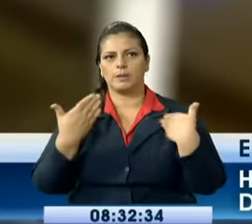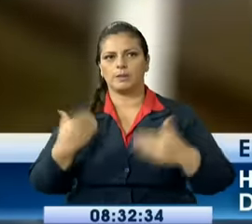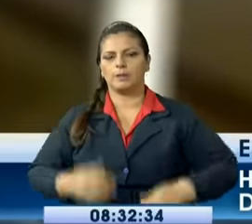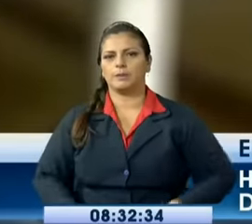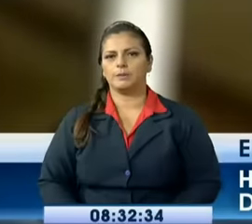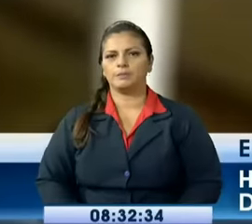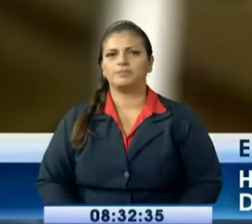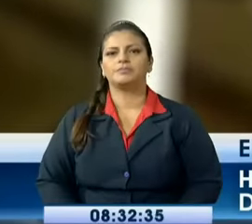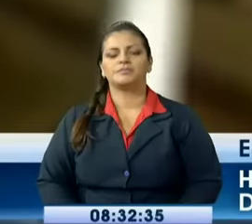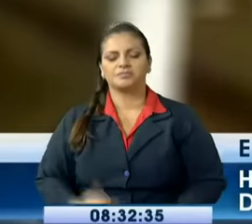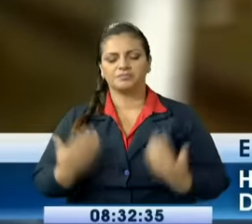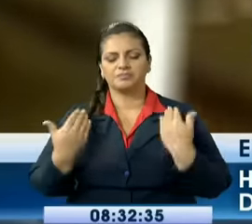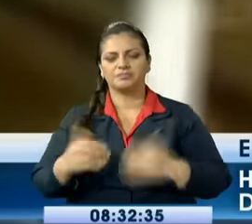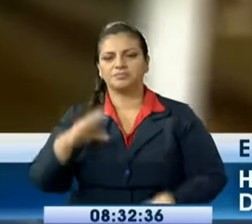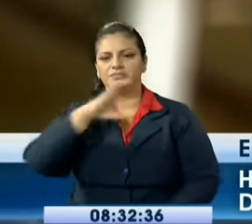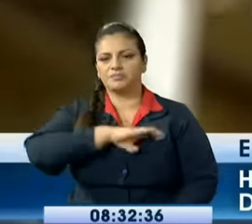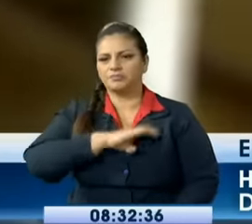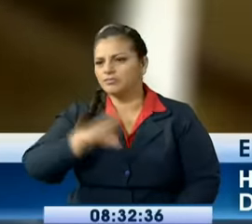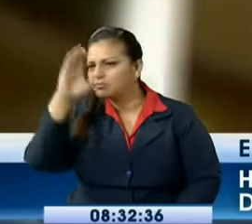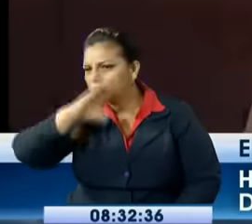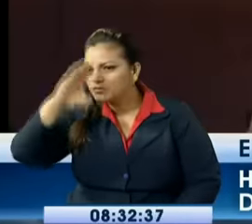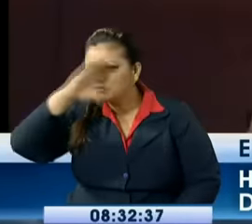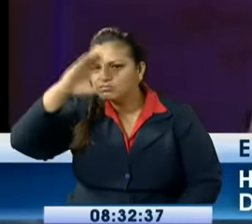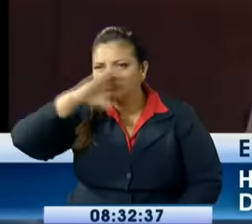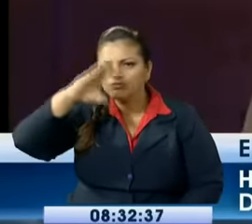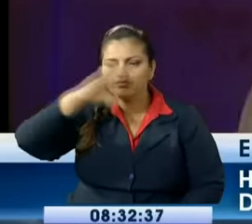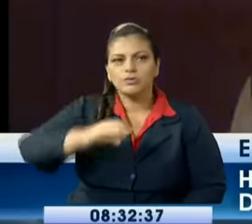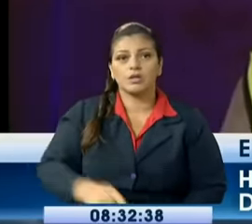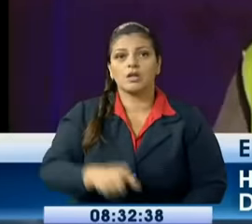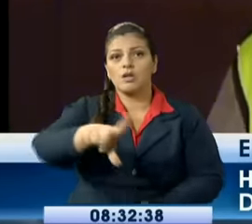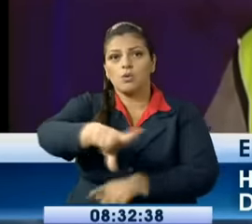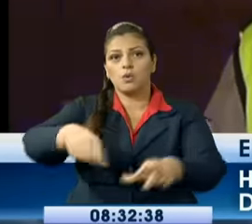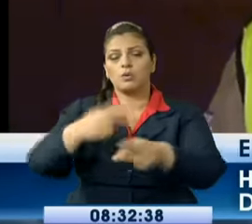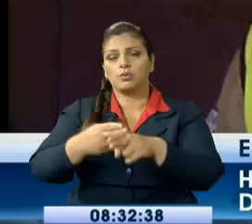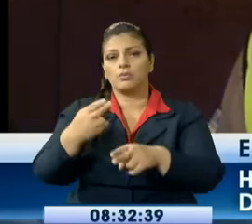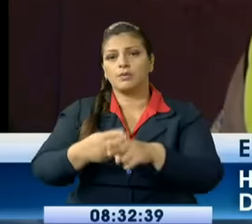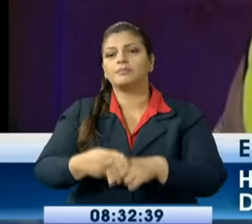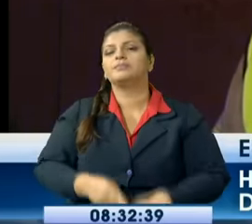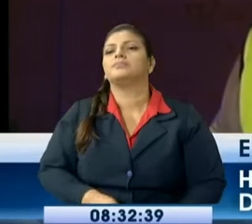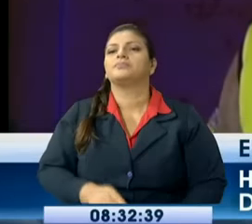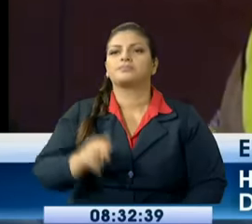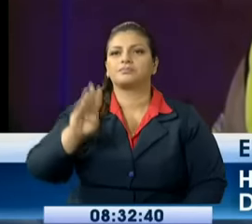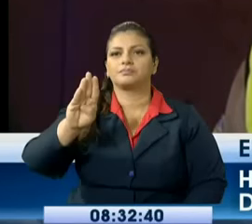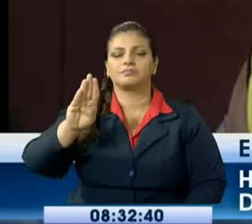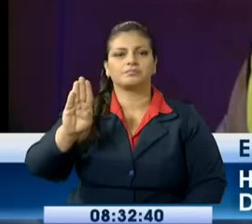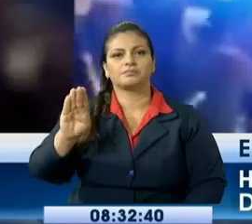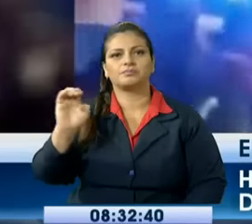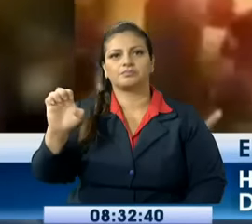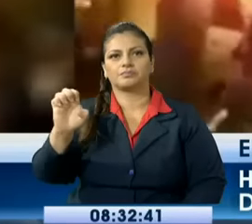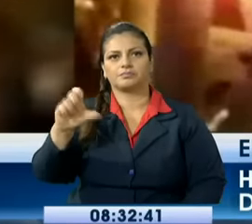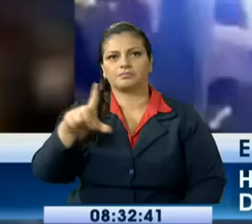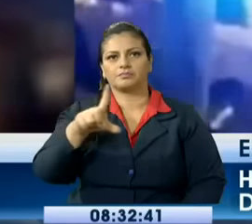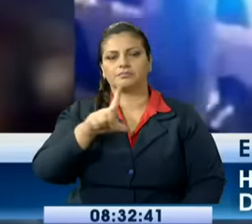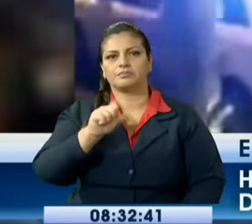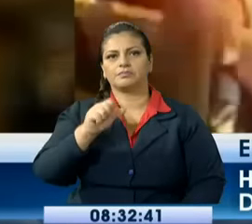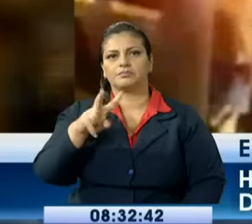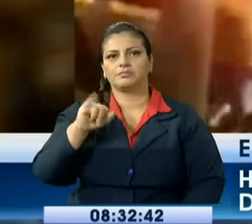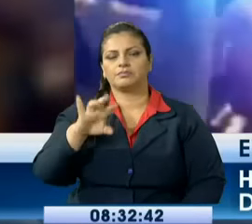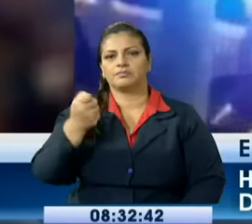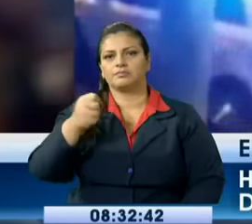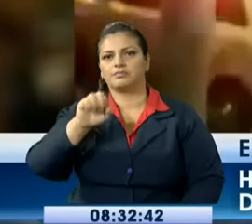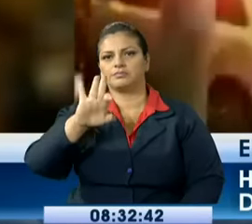dos de ellos en la Ciudadela Bellavista. La labor policial hizo y la presencia hizo que esto